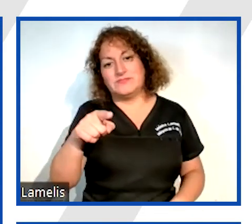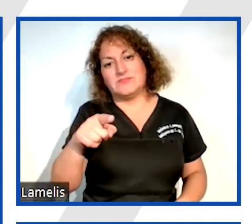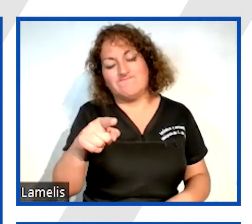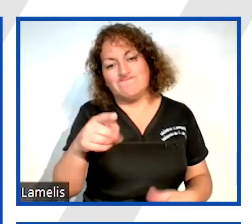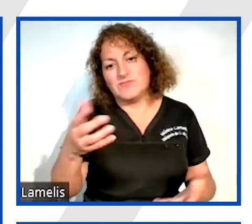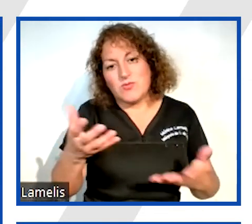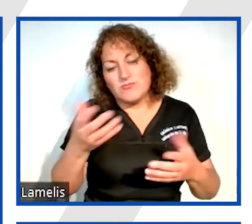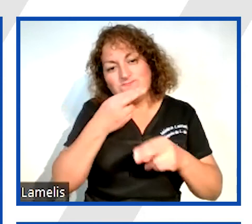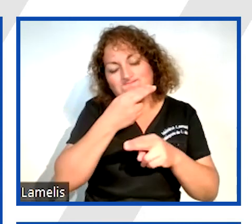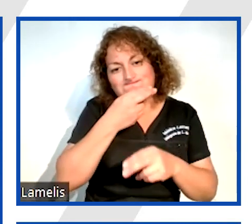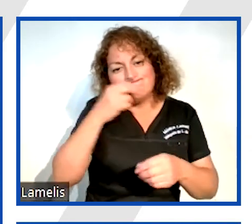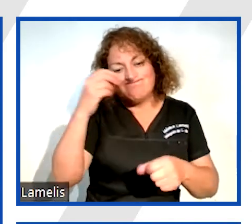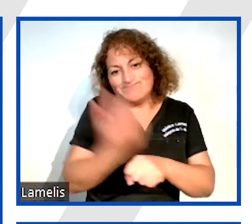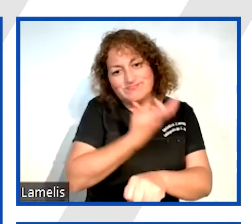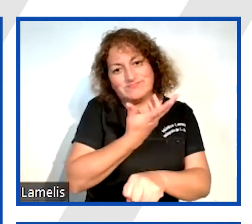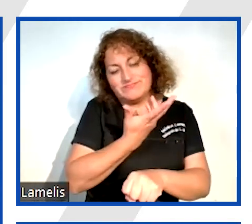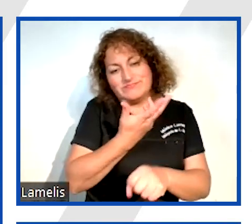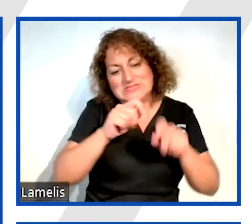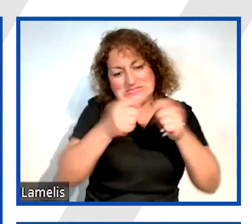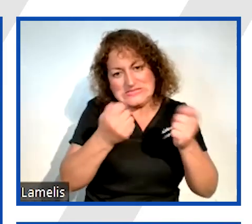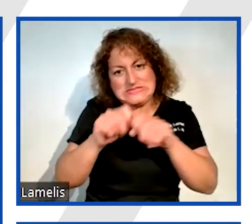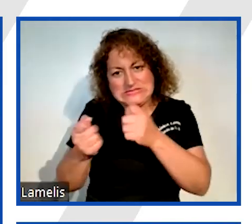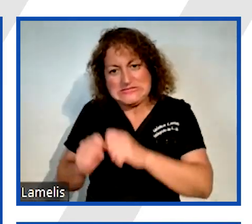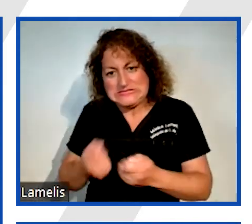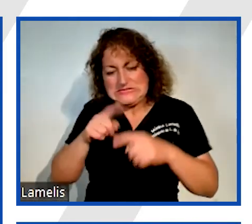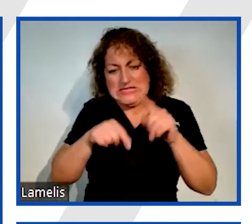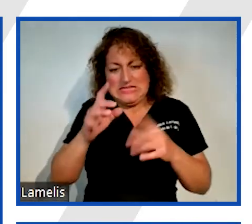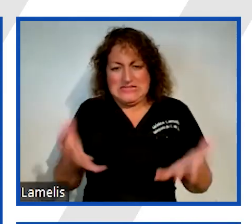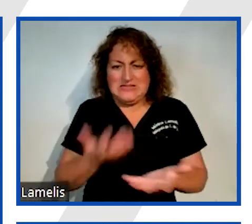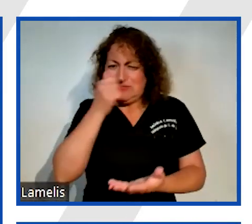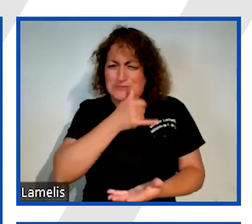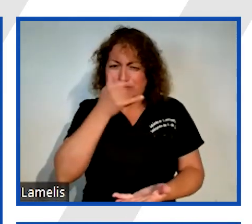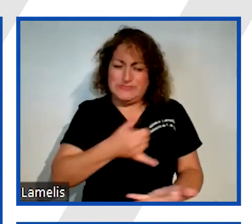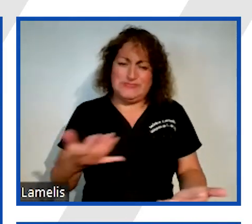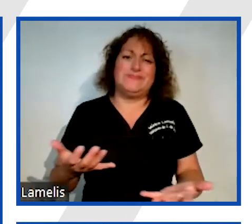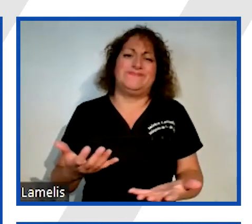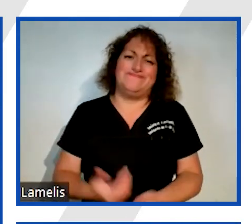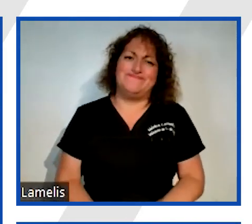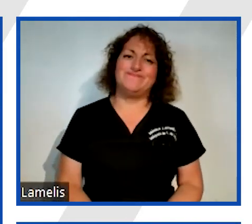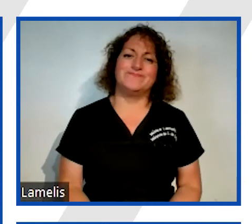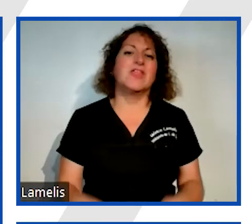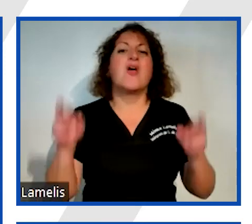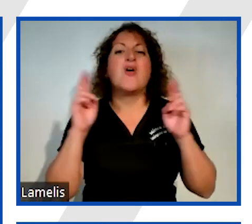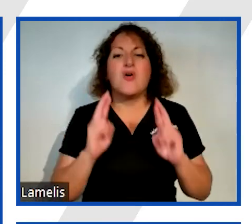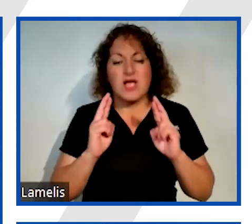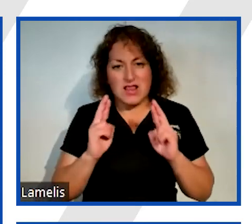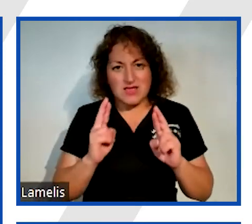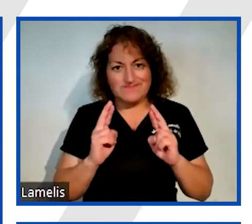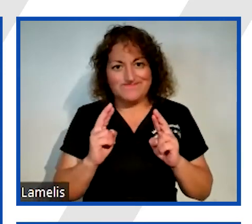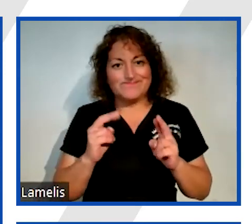y ojalá que que es la que de estos cuatro mil quinientos